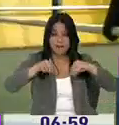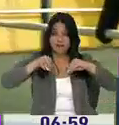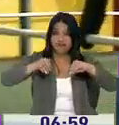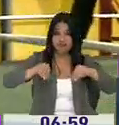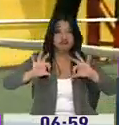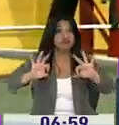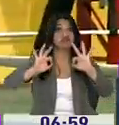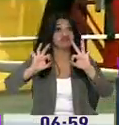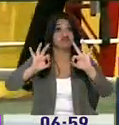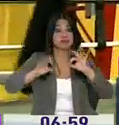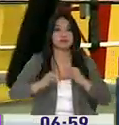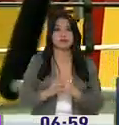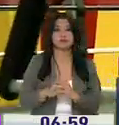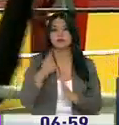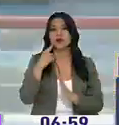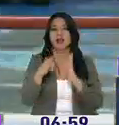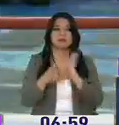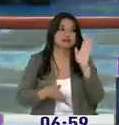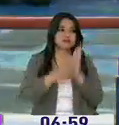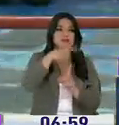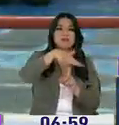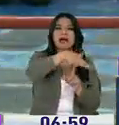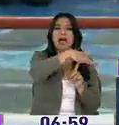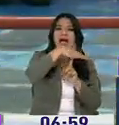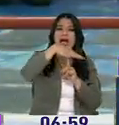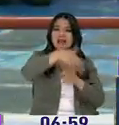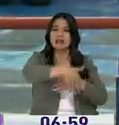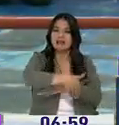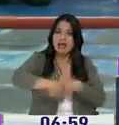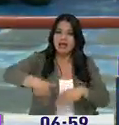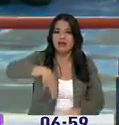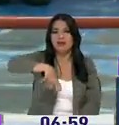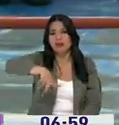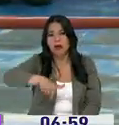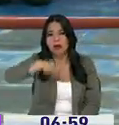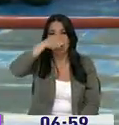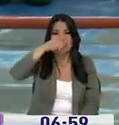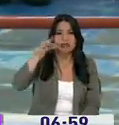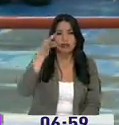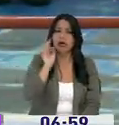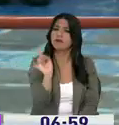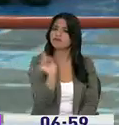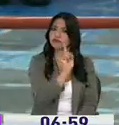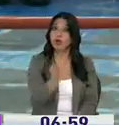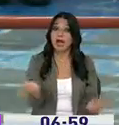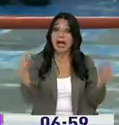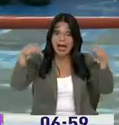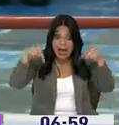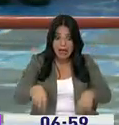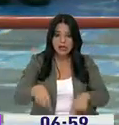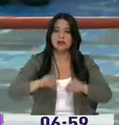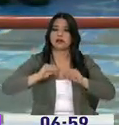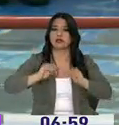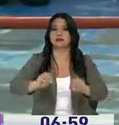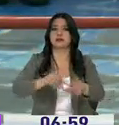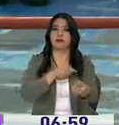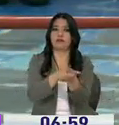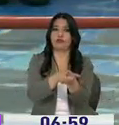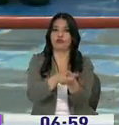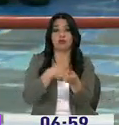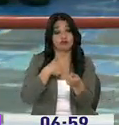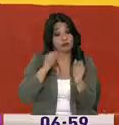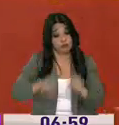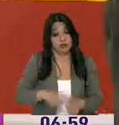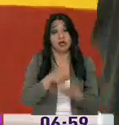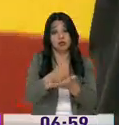realicen. En vez de que estén en los parques, en las calles, delinquiendo, robando, drogándose, qué mejor darles una manito en lo que se puede uno, en lo que se puede ayudar,